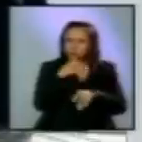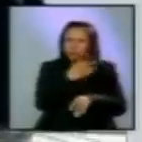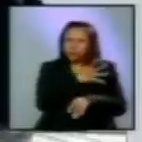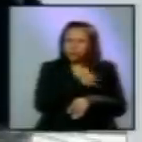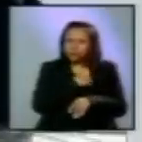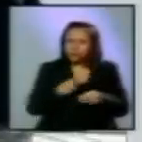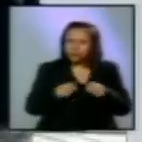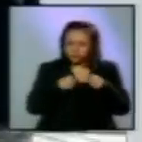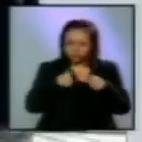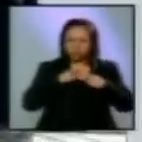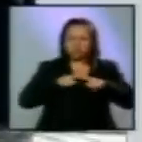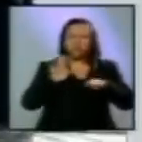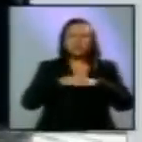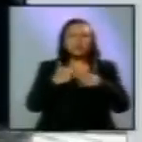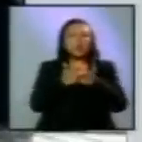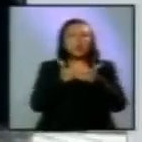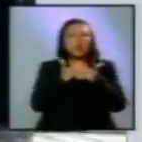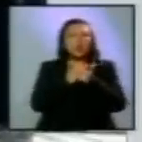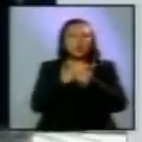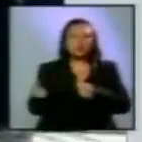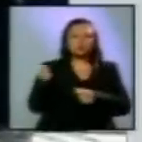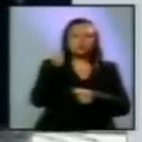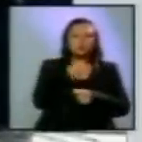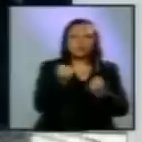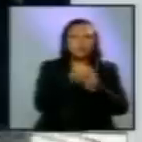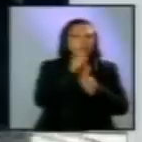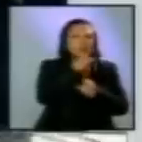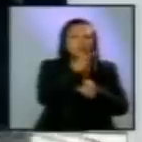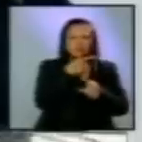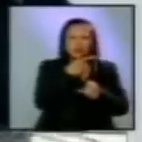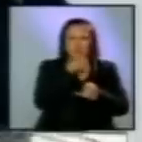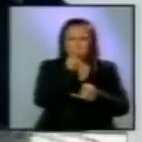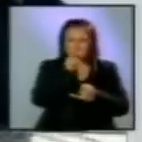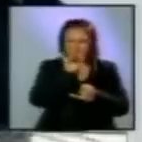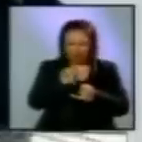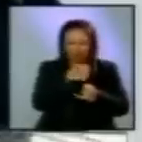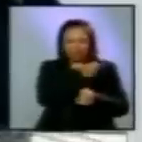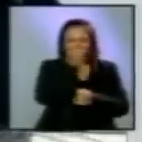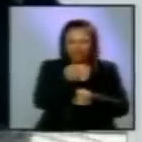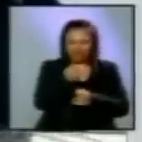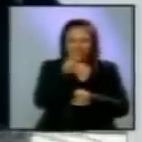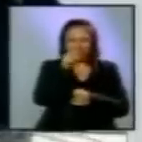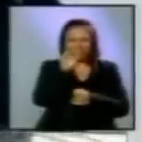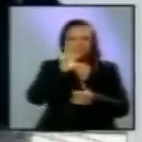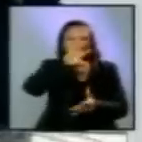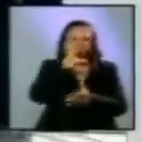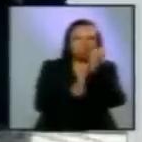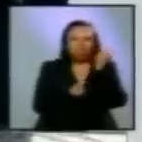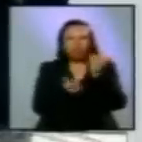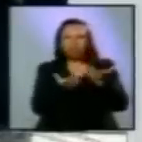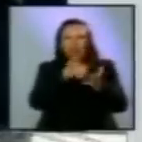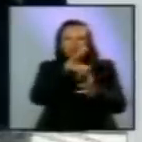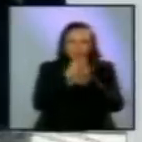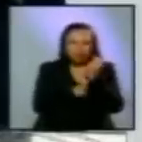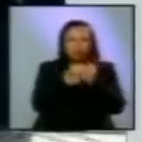partido y no me ungió un presidente de partido como el candidato del PRI, cuyo tesorero está prófugo de la